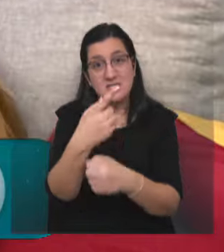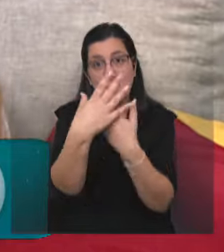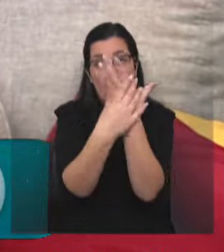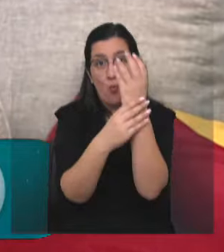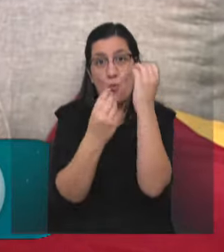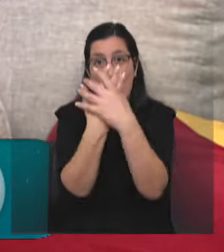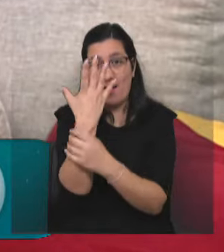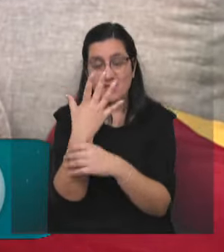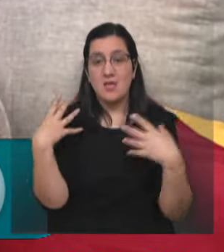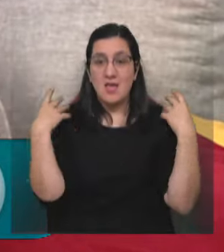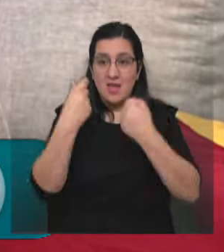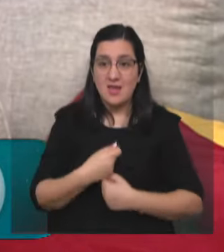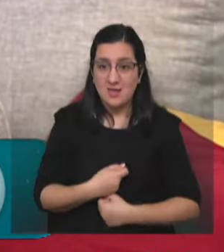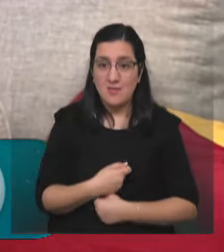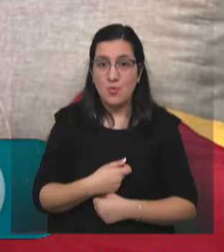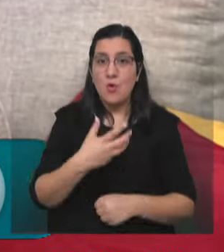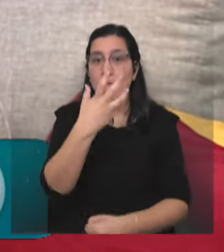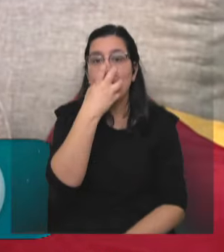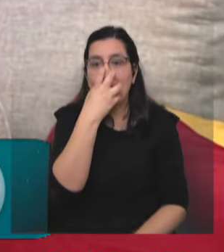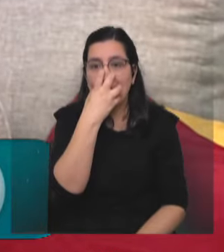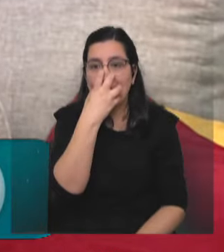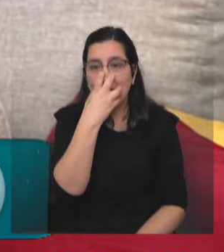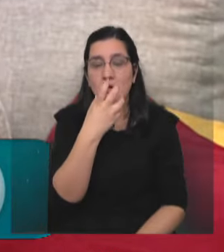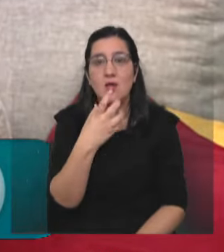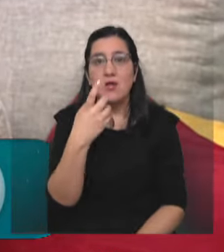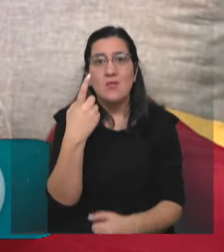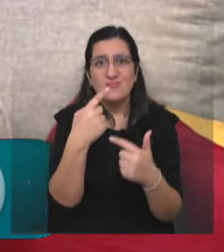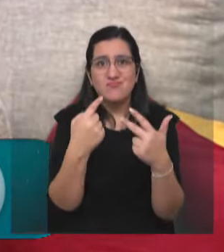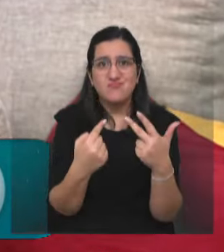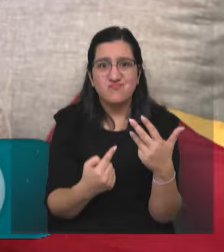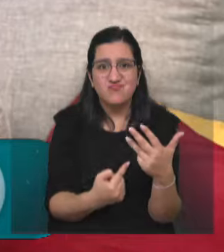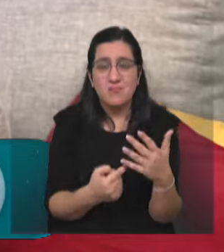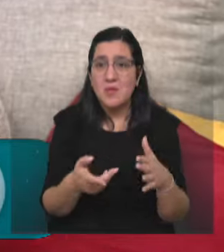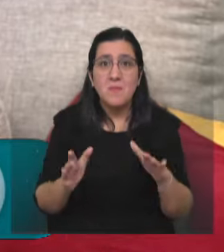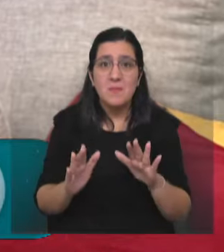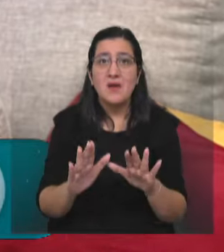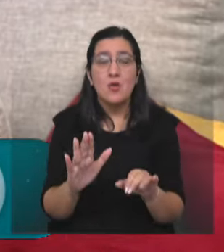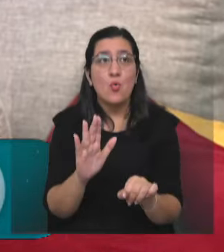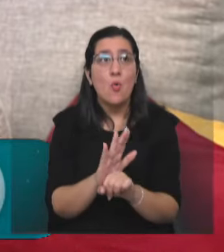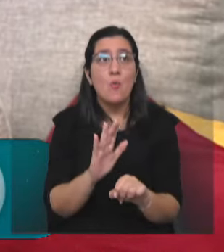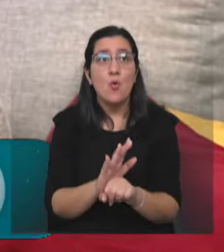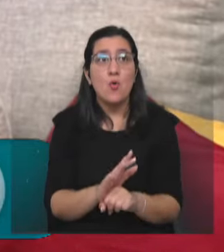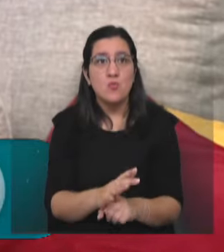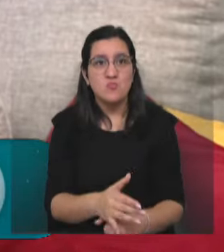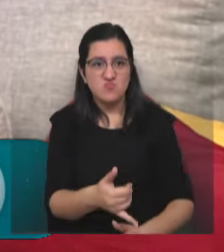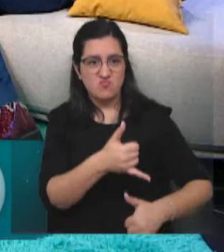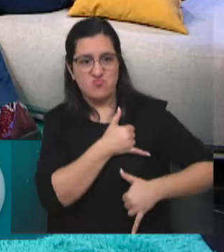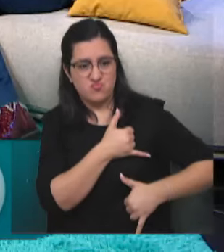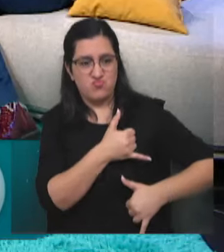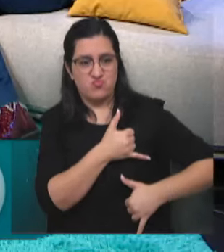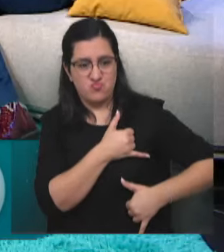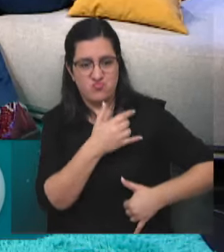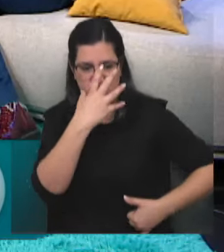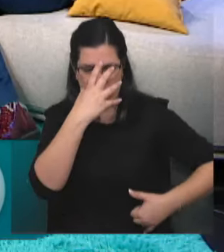goma, equipo de lluvia, máscara. Digo, te tenés que preparar como si fueras un soldado de las trincheras de la Primera Guerra Mundial